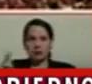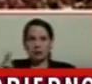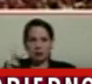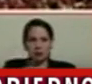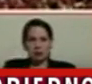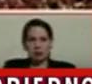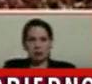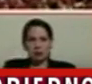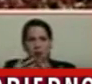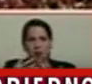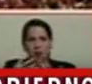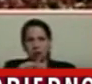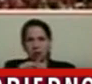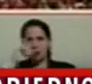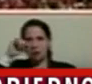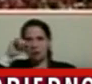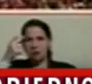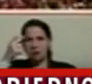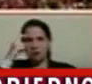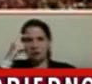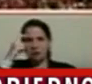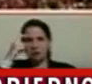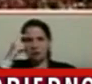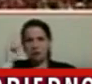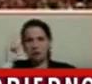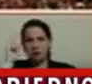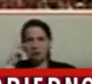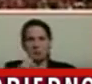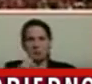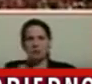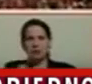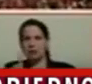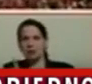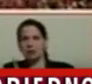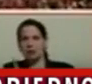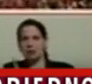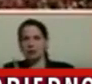compañero, que el jueves